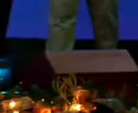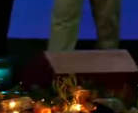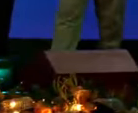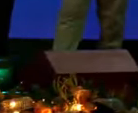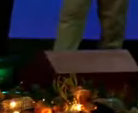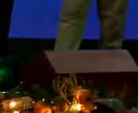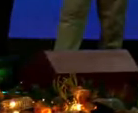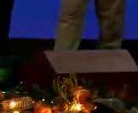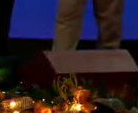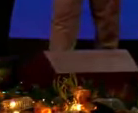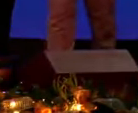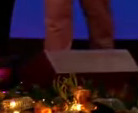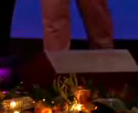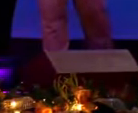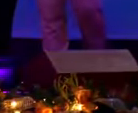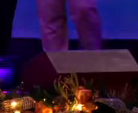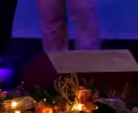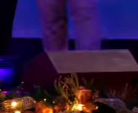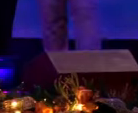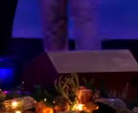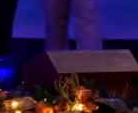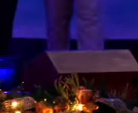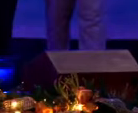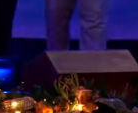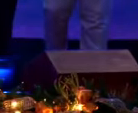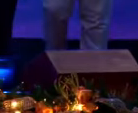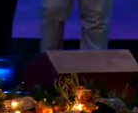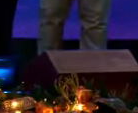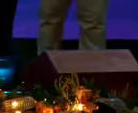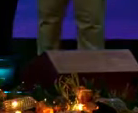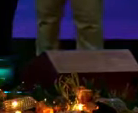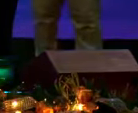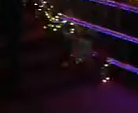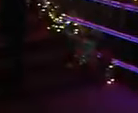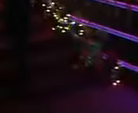felicidad! ¡Navidad! ¡Qué felicidad!